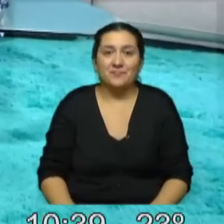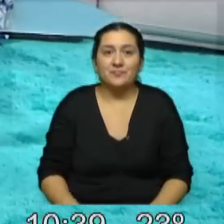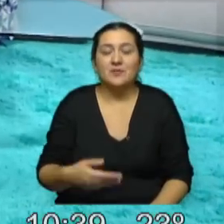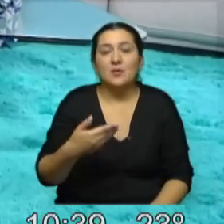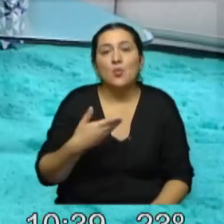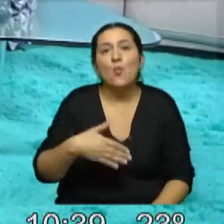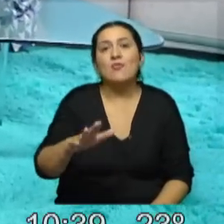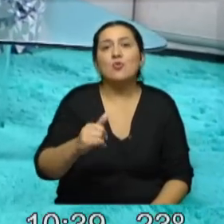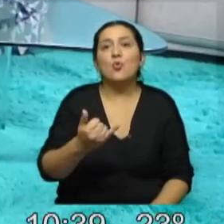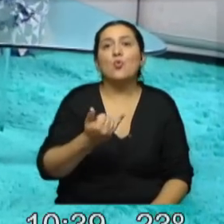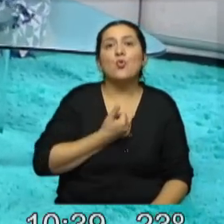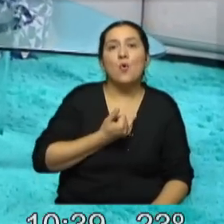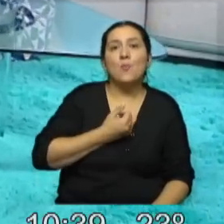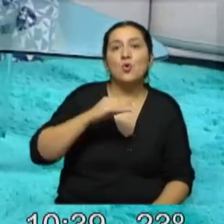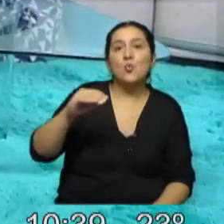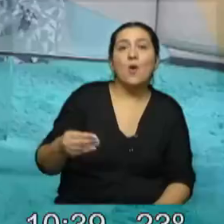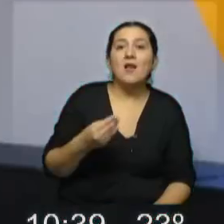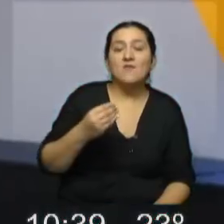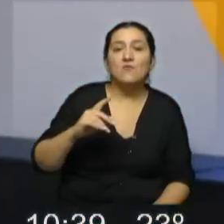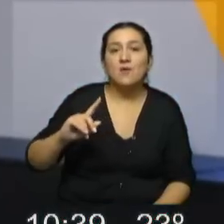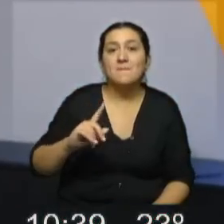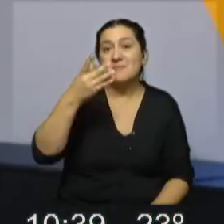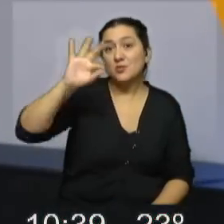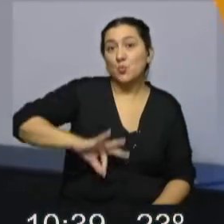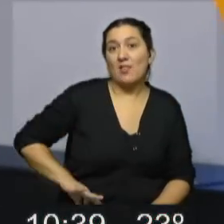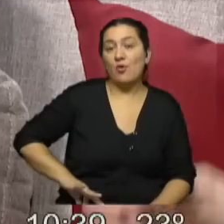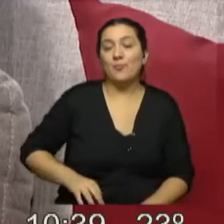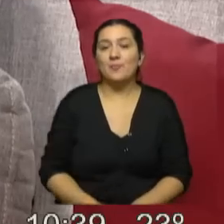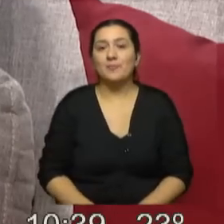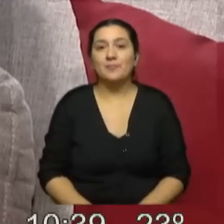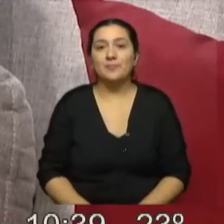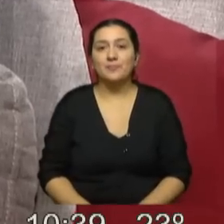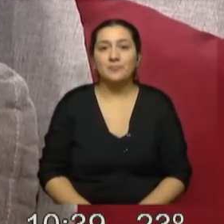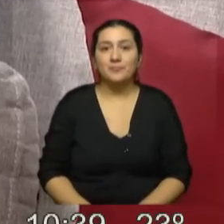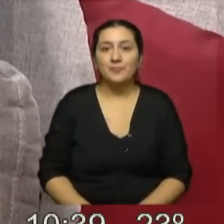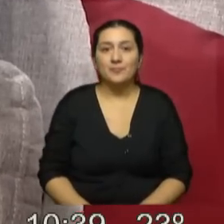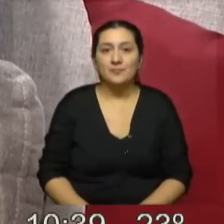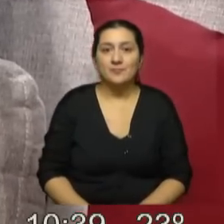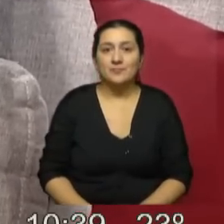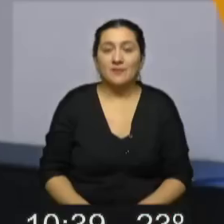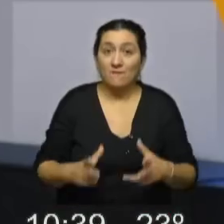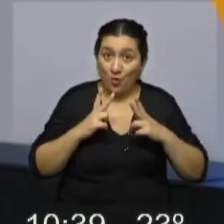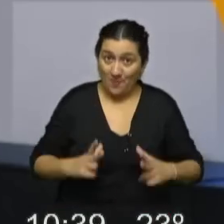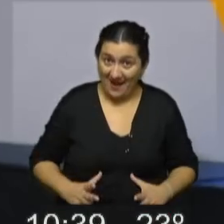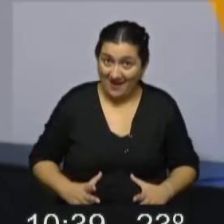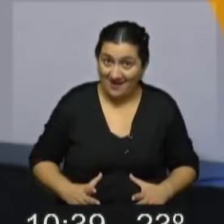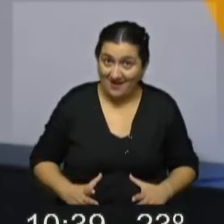cuándo Cómo y cuál fue el primer sueldo que ganó Te acordás formal